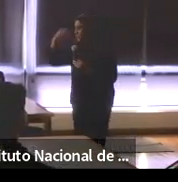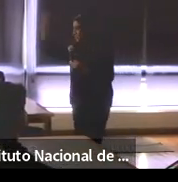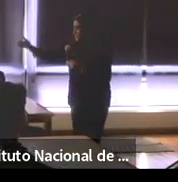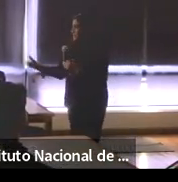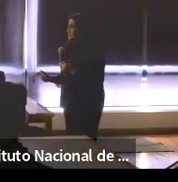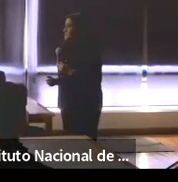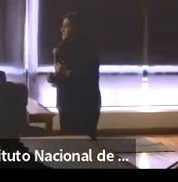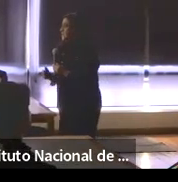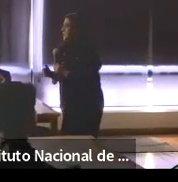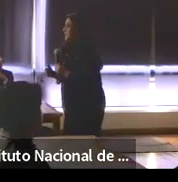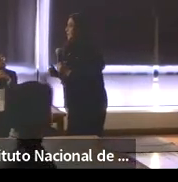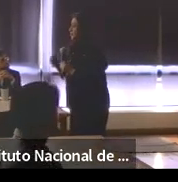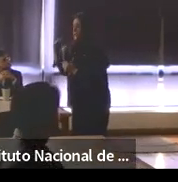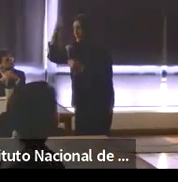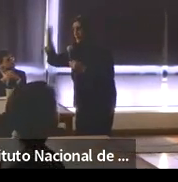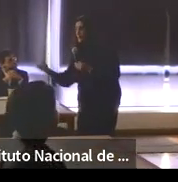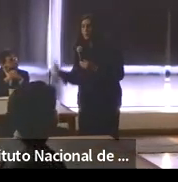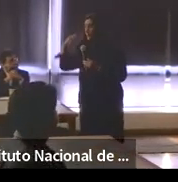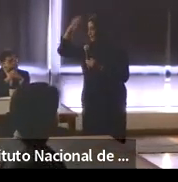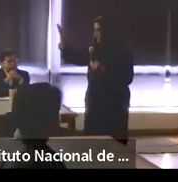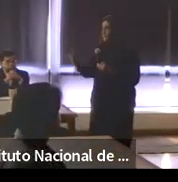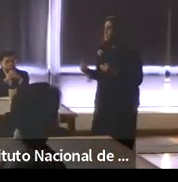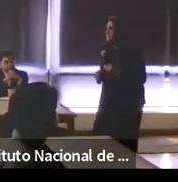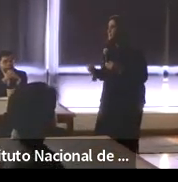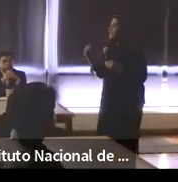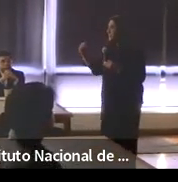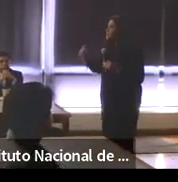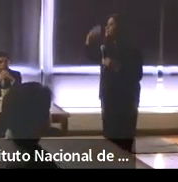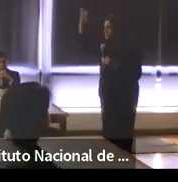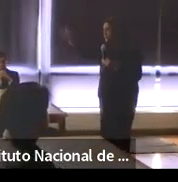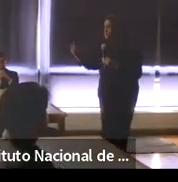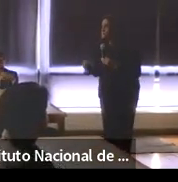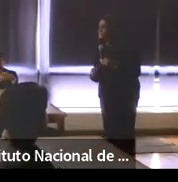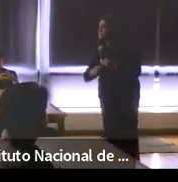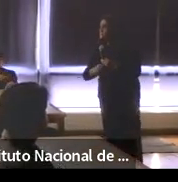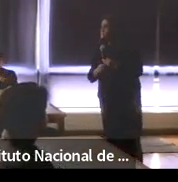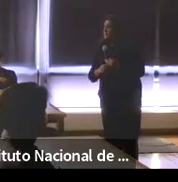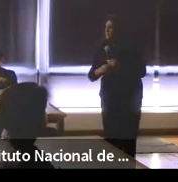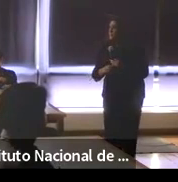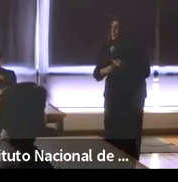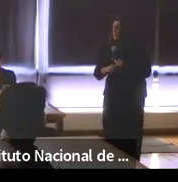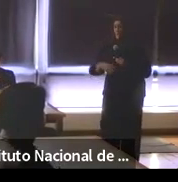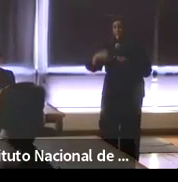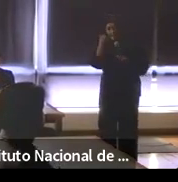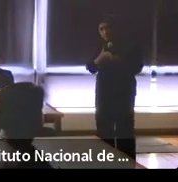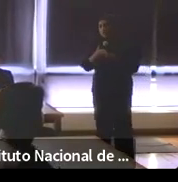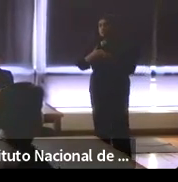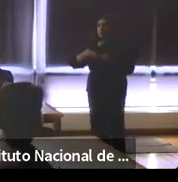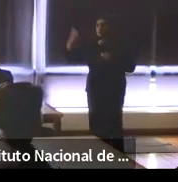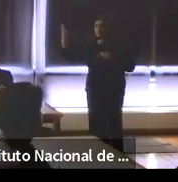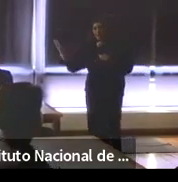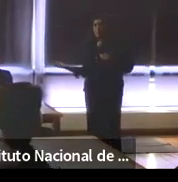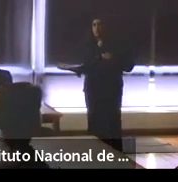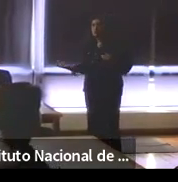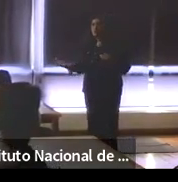proponer no tiene que ver con problema tiene que ver con solución y la